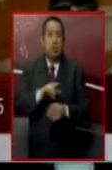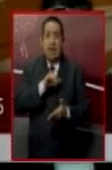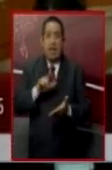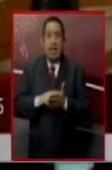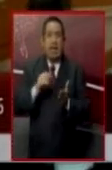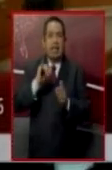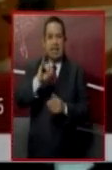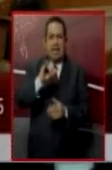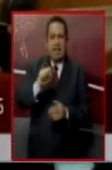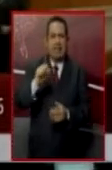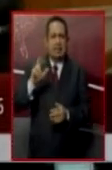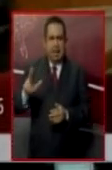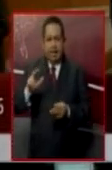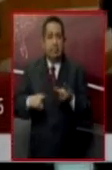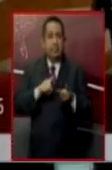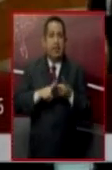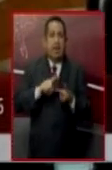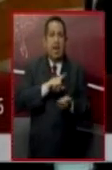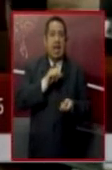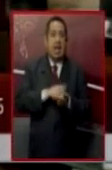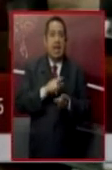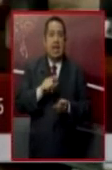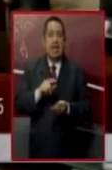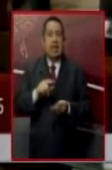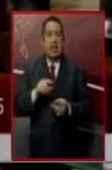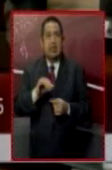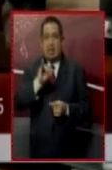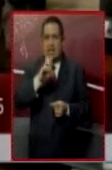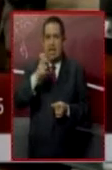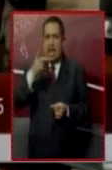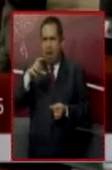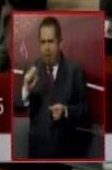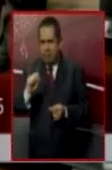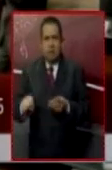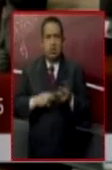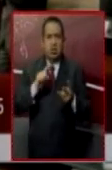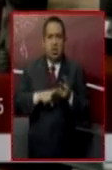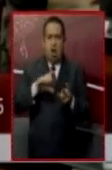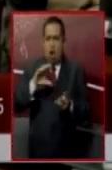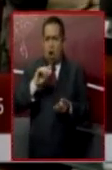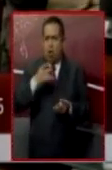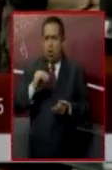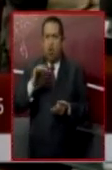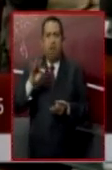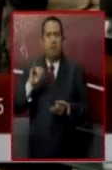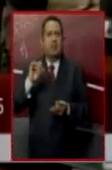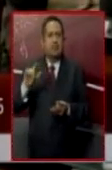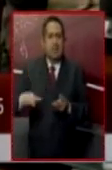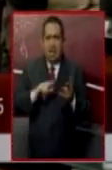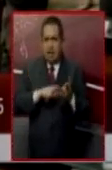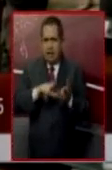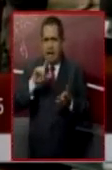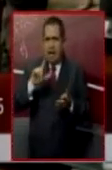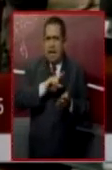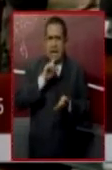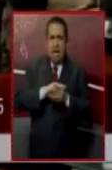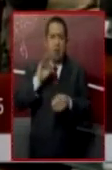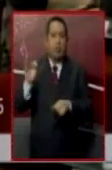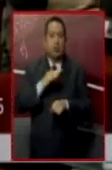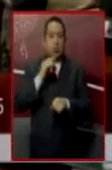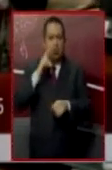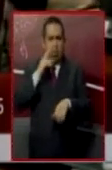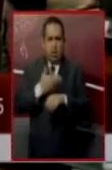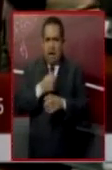Impuesto sobre la Renta, la Ley del Impuesto Especial sobre Producción y Servicios, el Código Fiscal de la Federación y la Ley Federal de